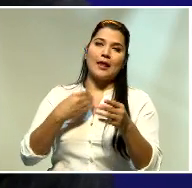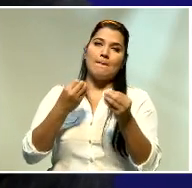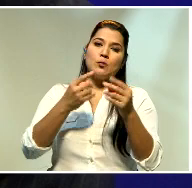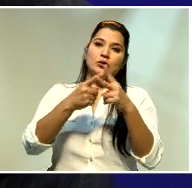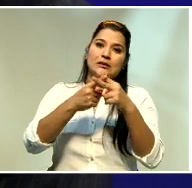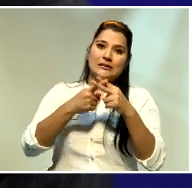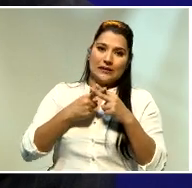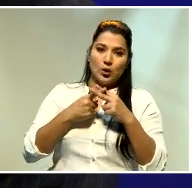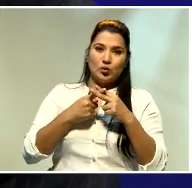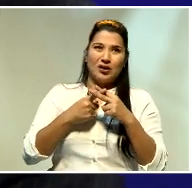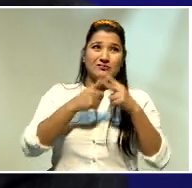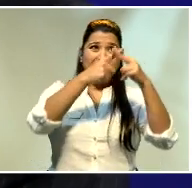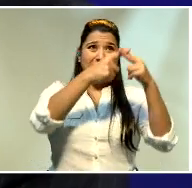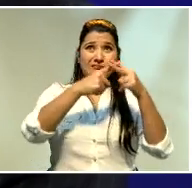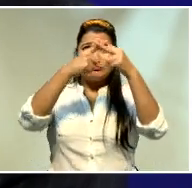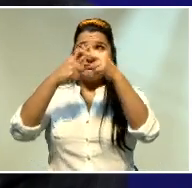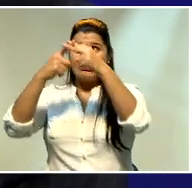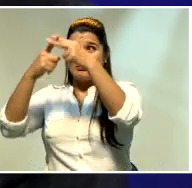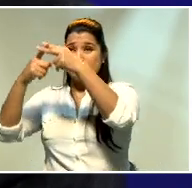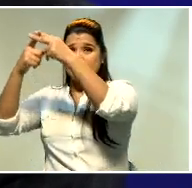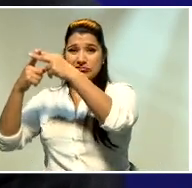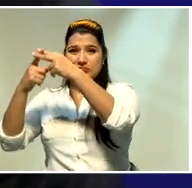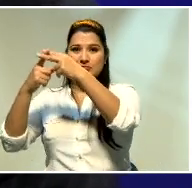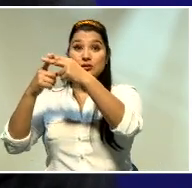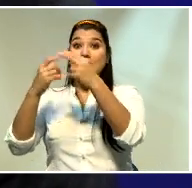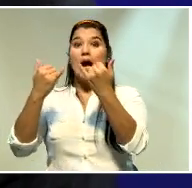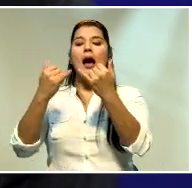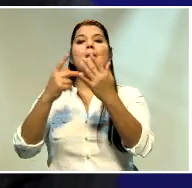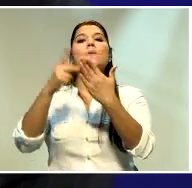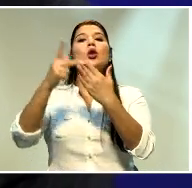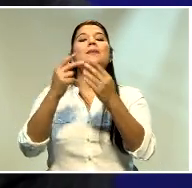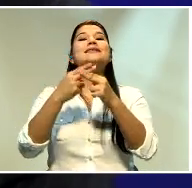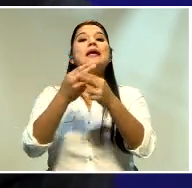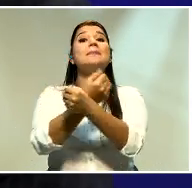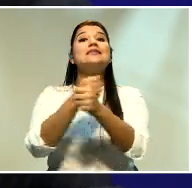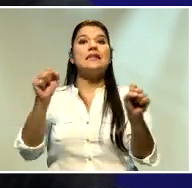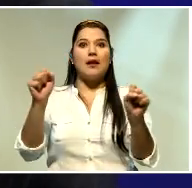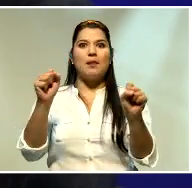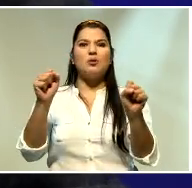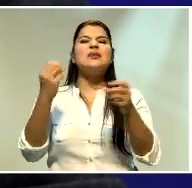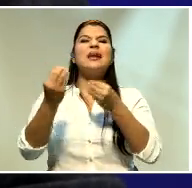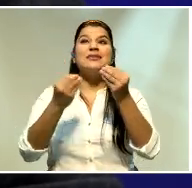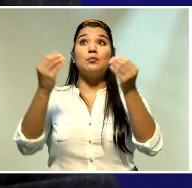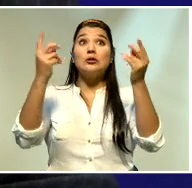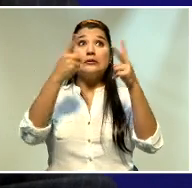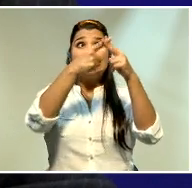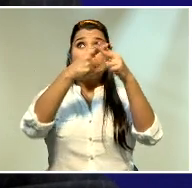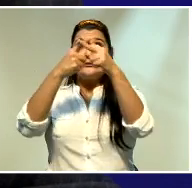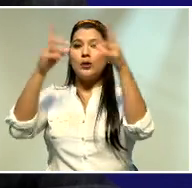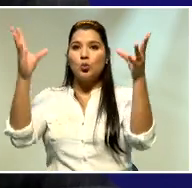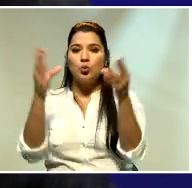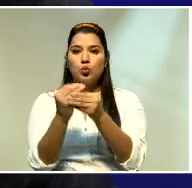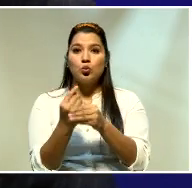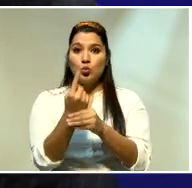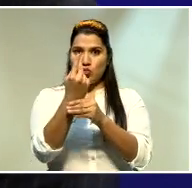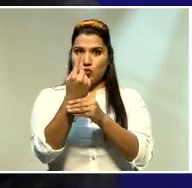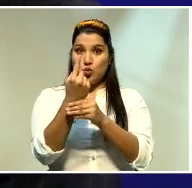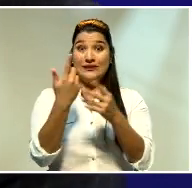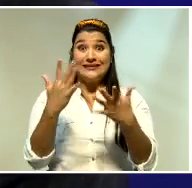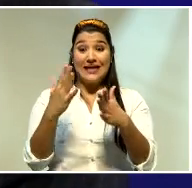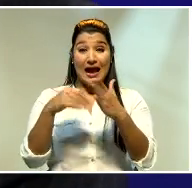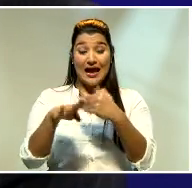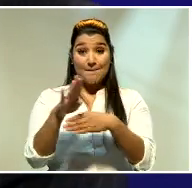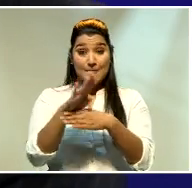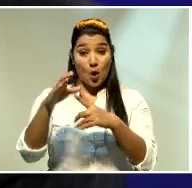ya tenemos, como dije, ya solo en el Banco Popular y el corte de enero, es decir, menos de un mes de haberse lanzado más de